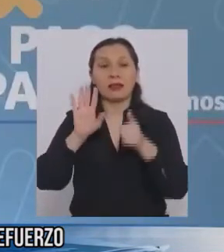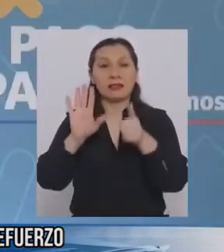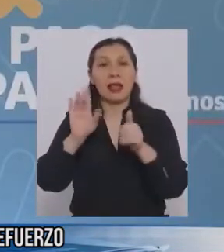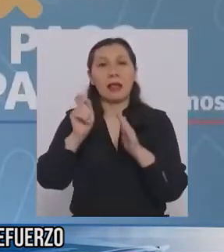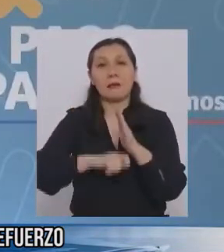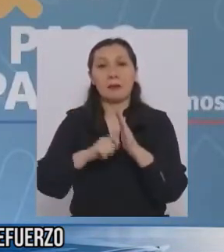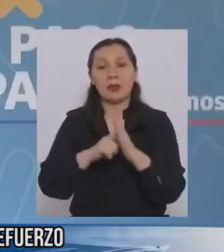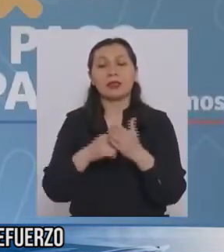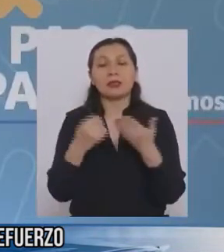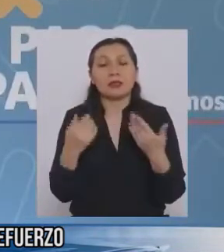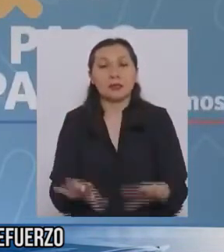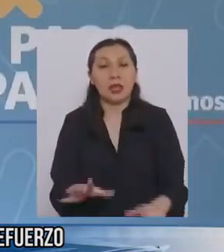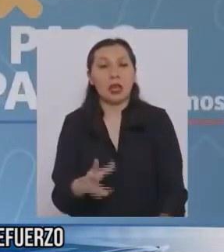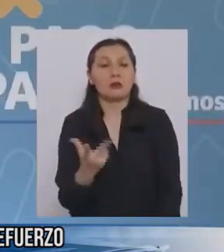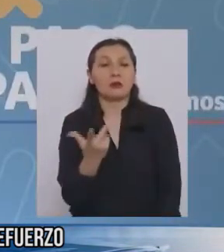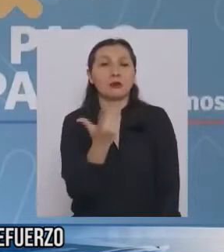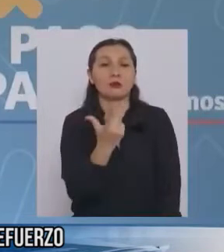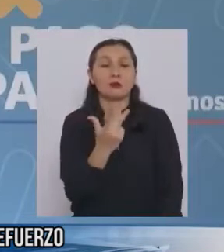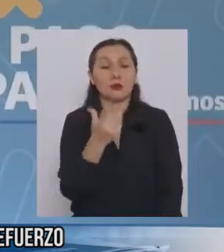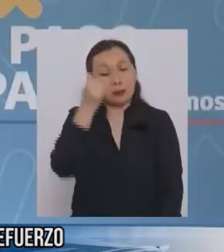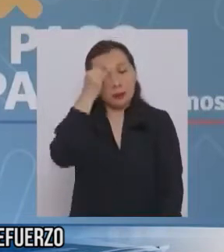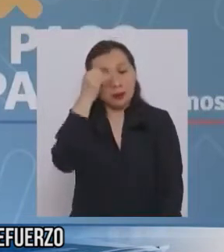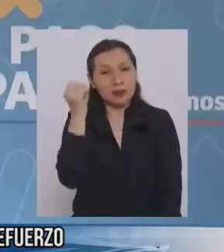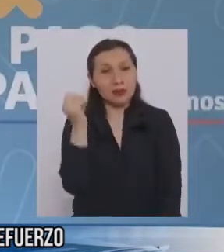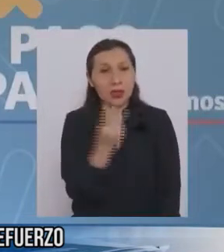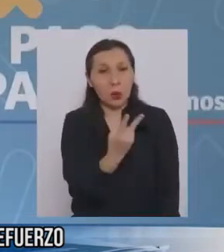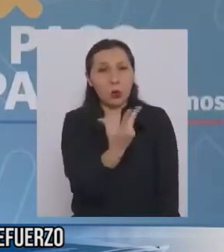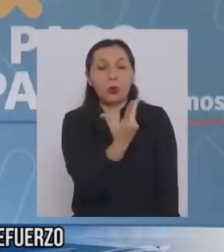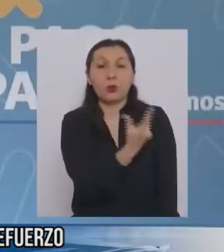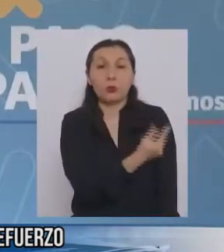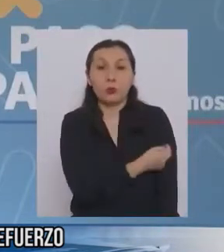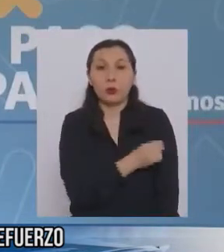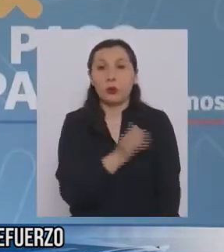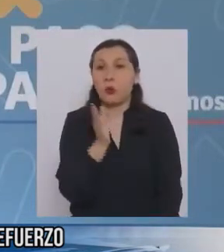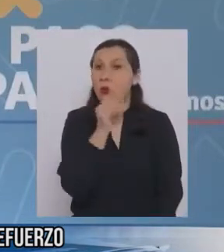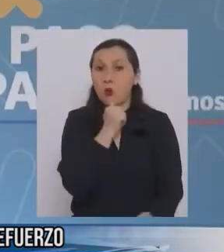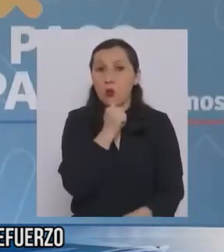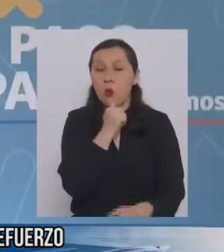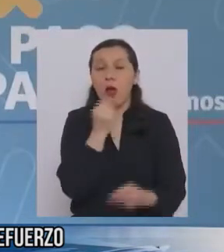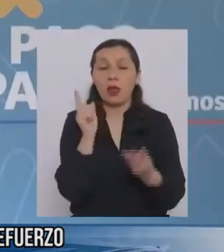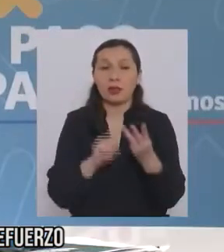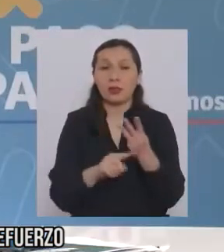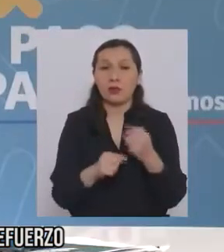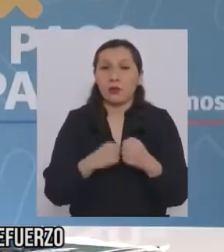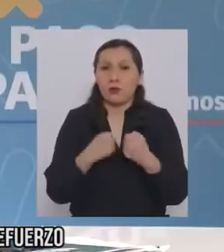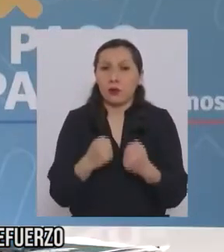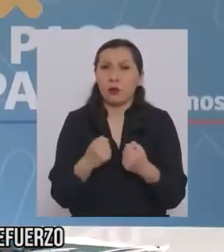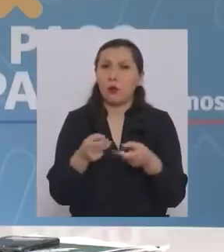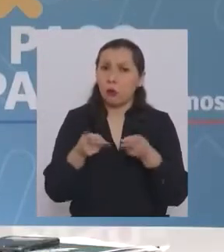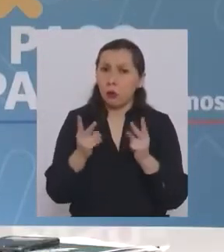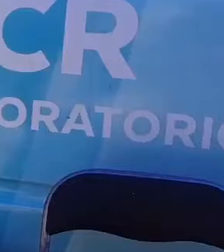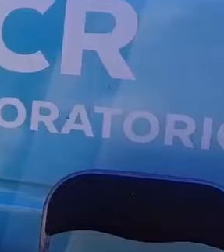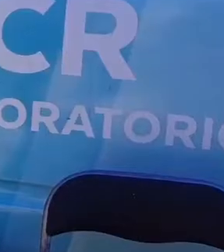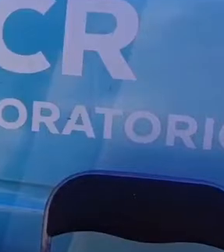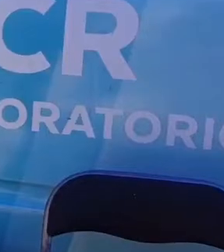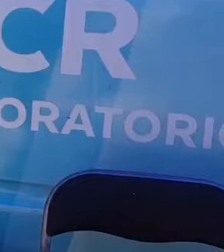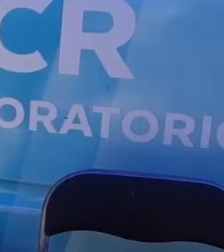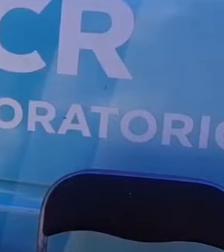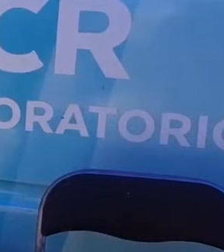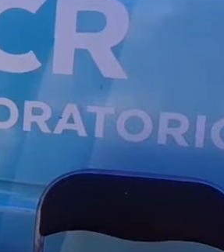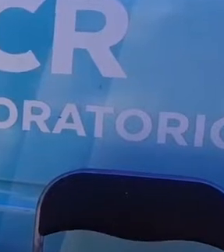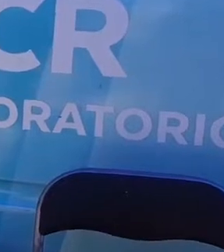desde que recibieron perdón su segunda dosis y no han recibido su 12 y refuerzo pudiendo haberlo hecho